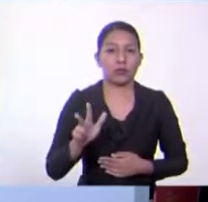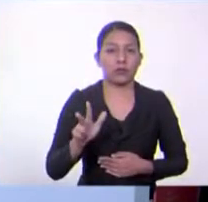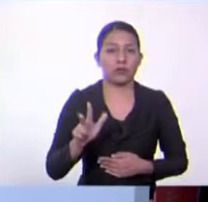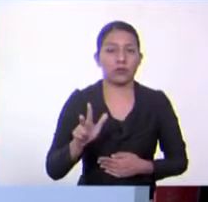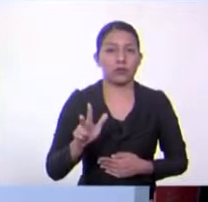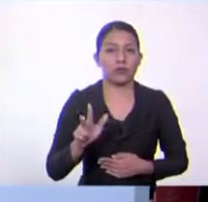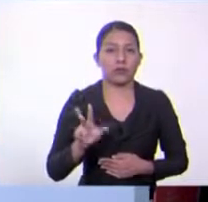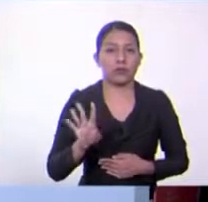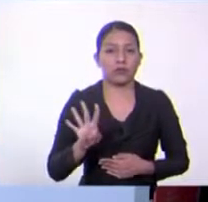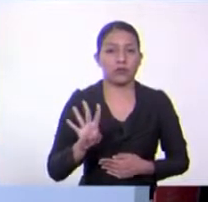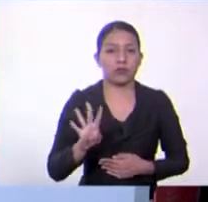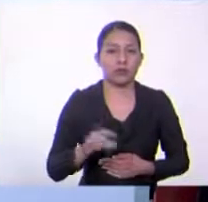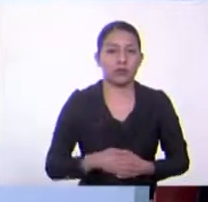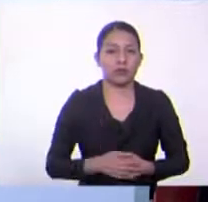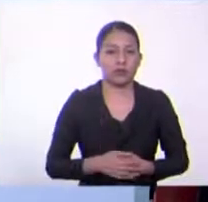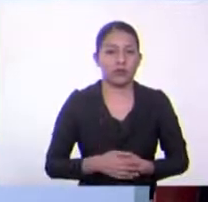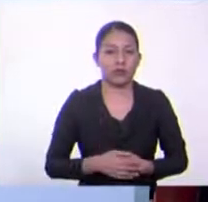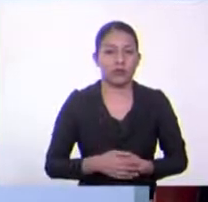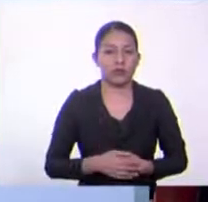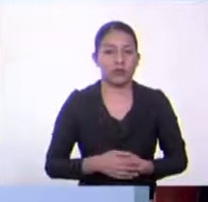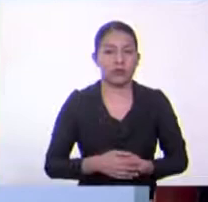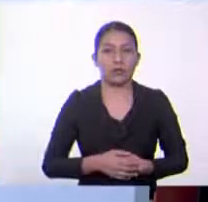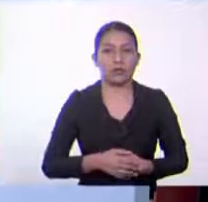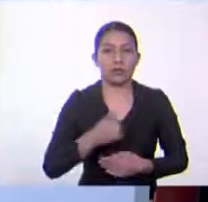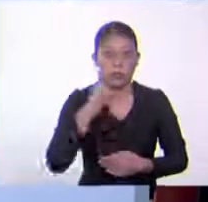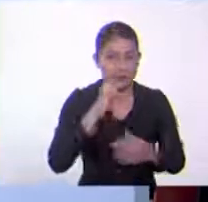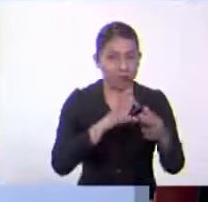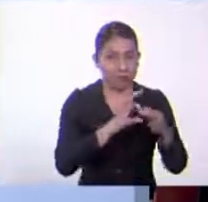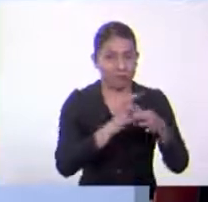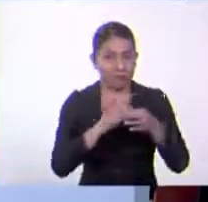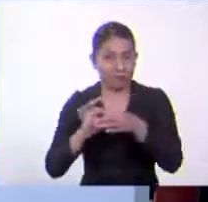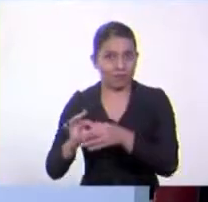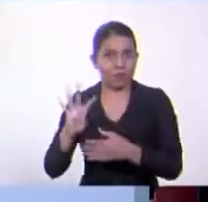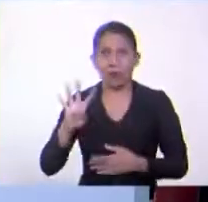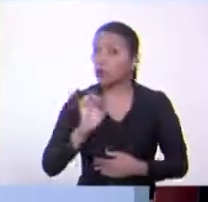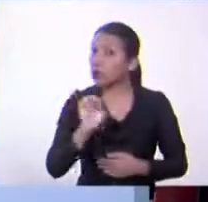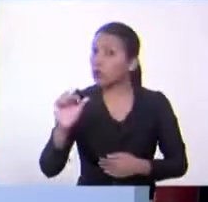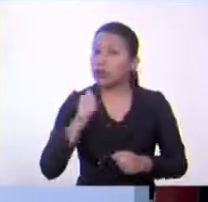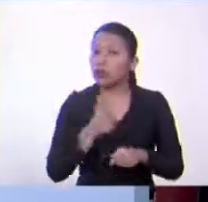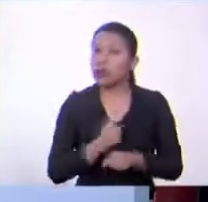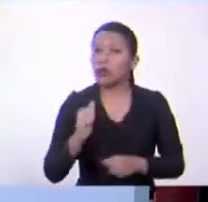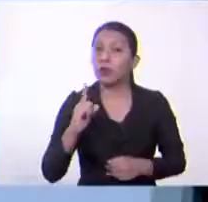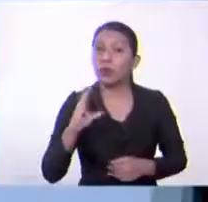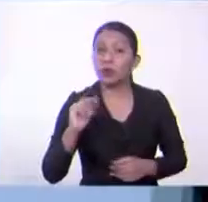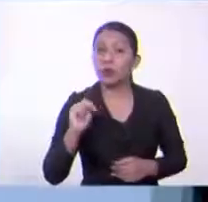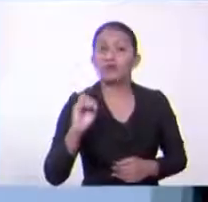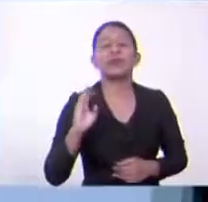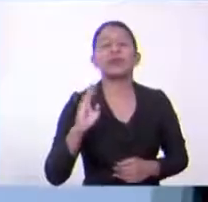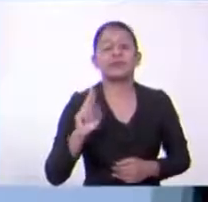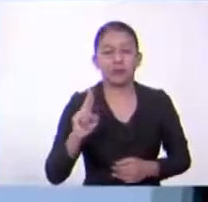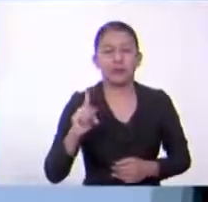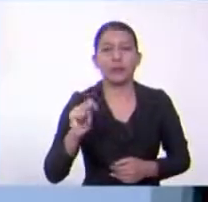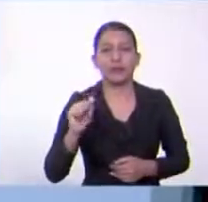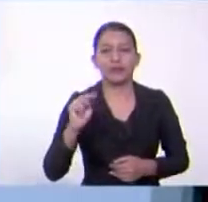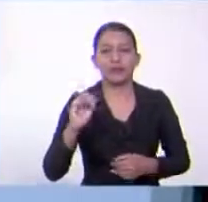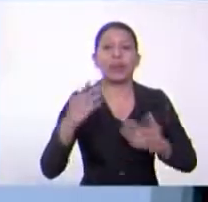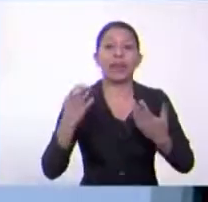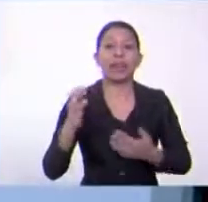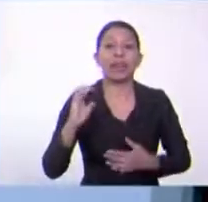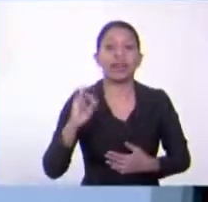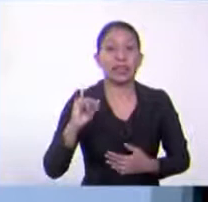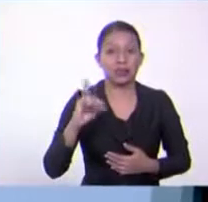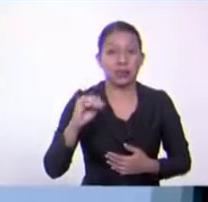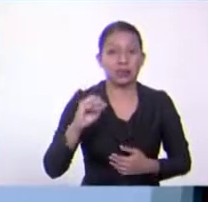3, 4. Como es de 4, ¿cómo se llamaría un alcano? Butano. Pero como es aldehído,